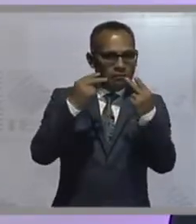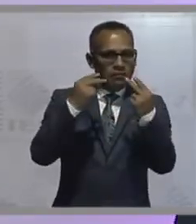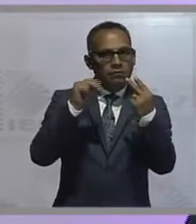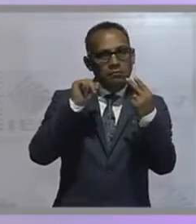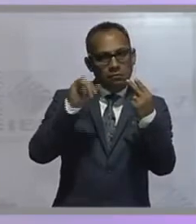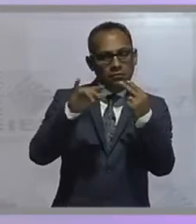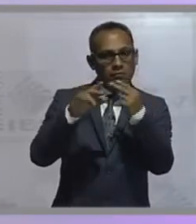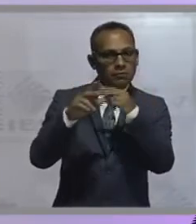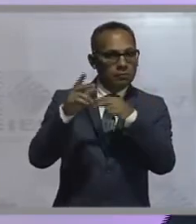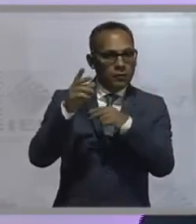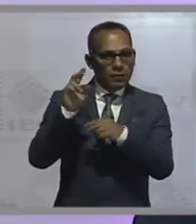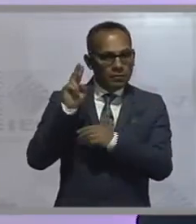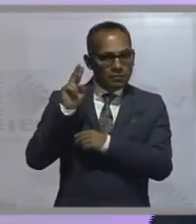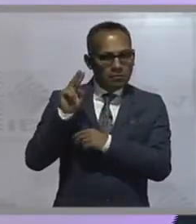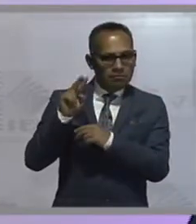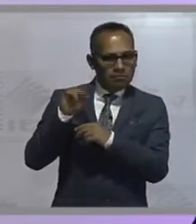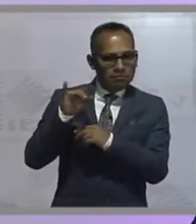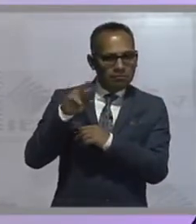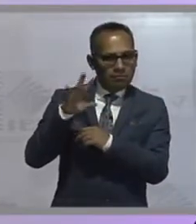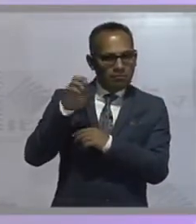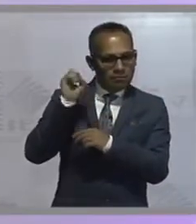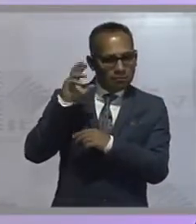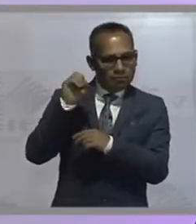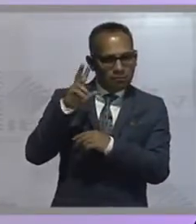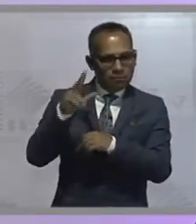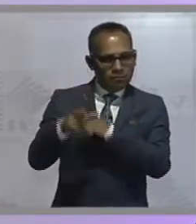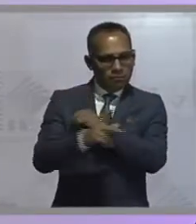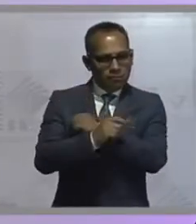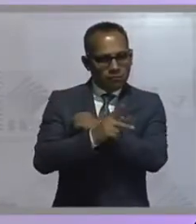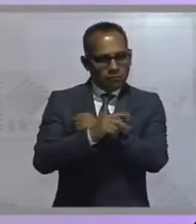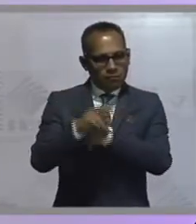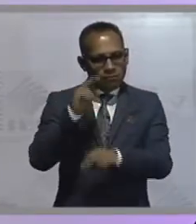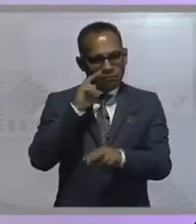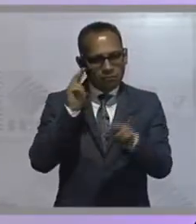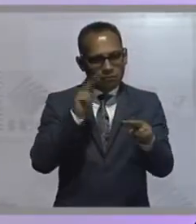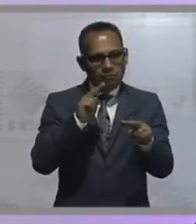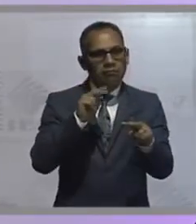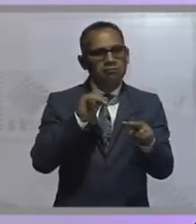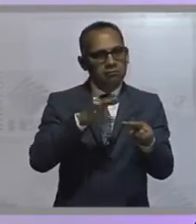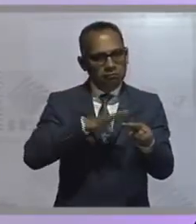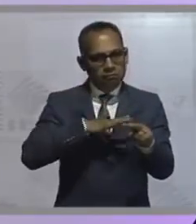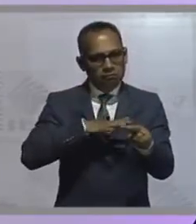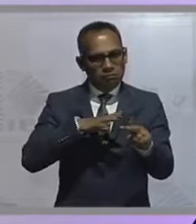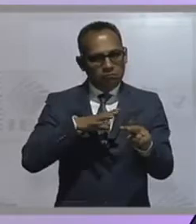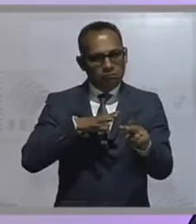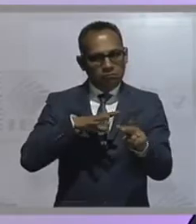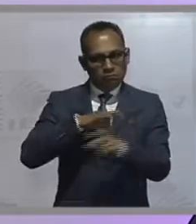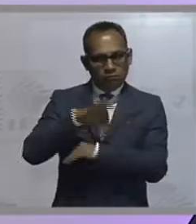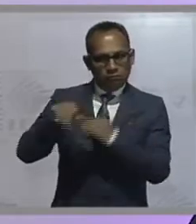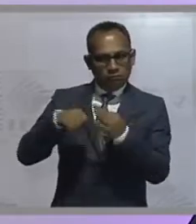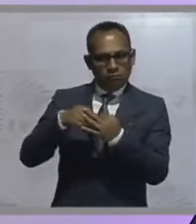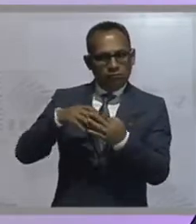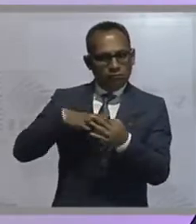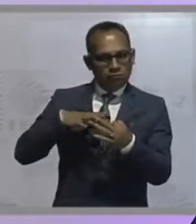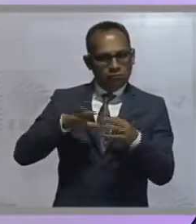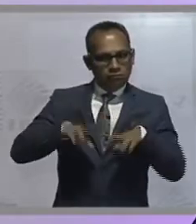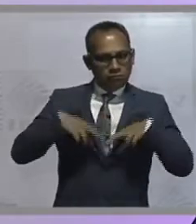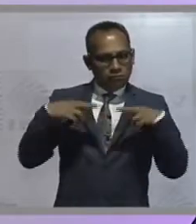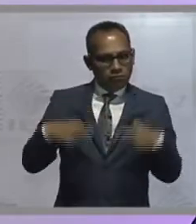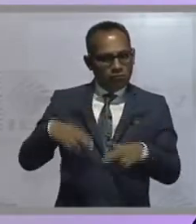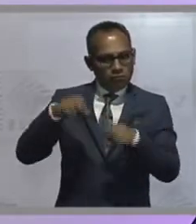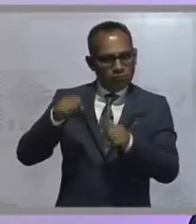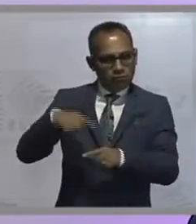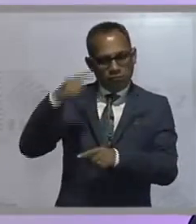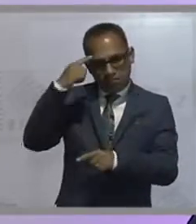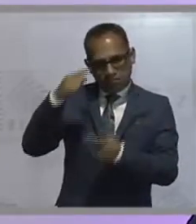en vivo de este ejercicio democrático en la que hemos sido convocados quienes aspiramos a representar al distrito 8 con cabecera en